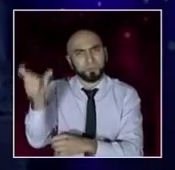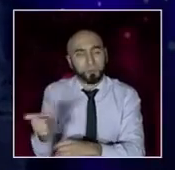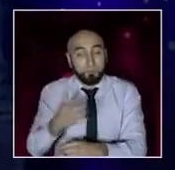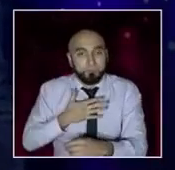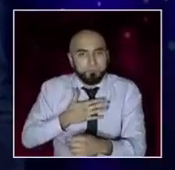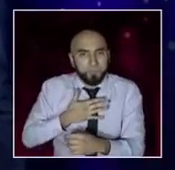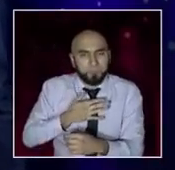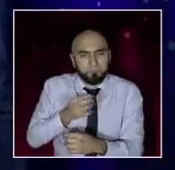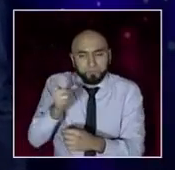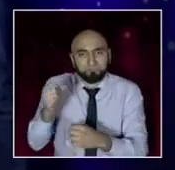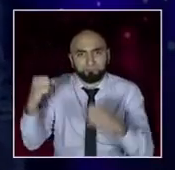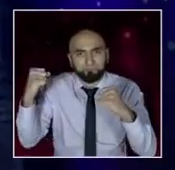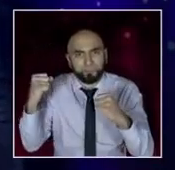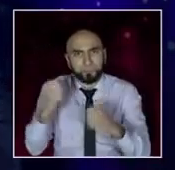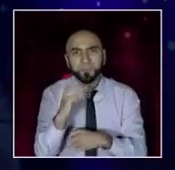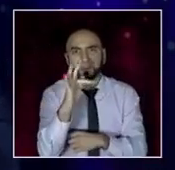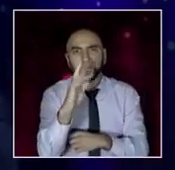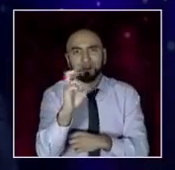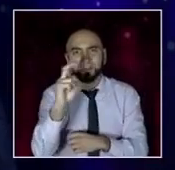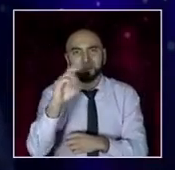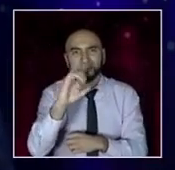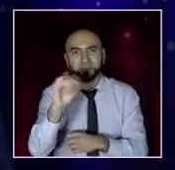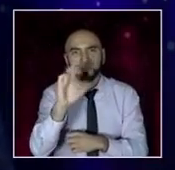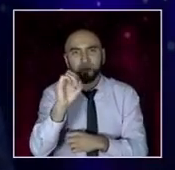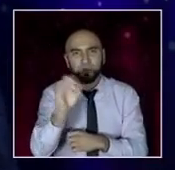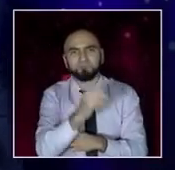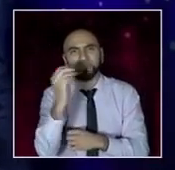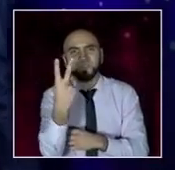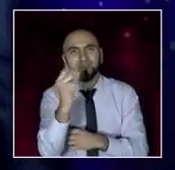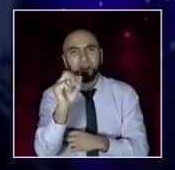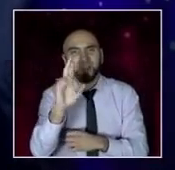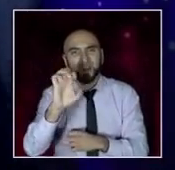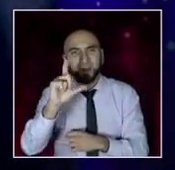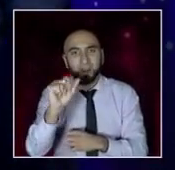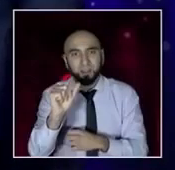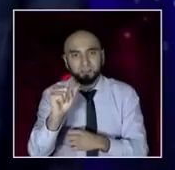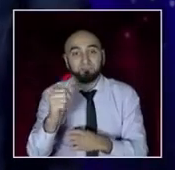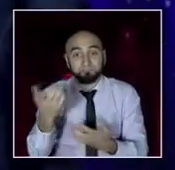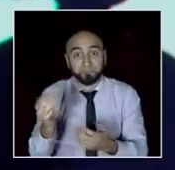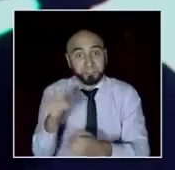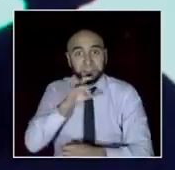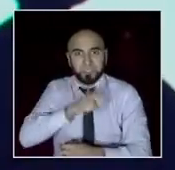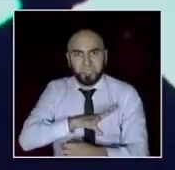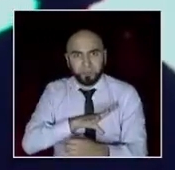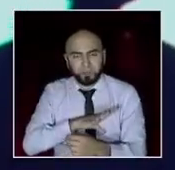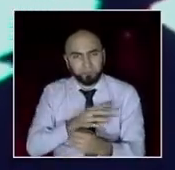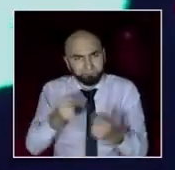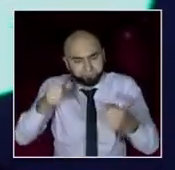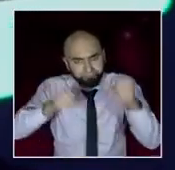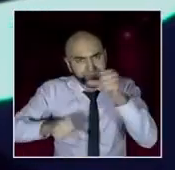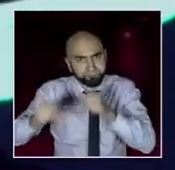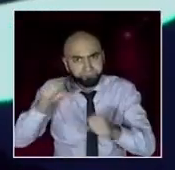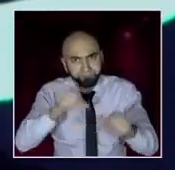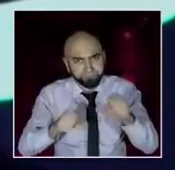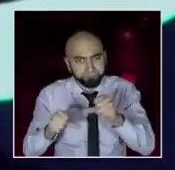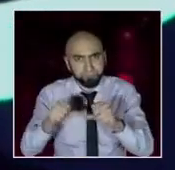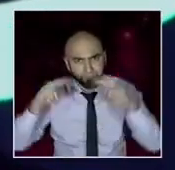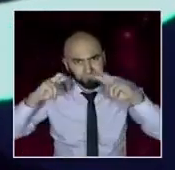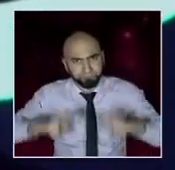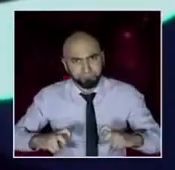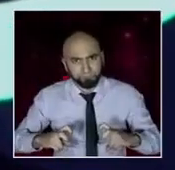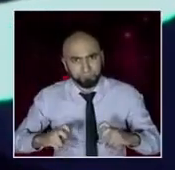héroes. Francisco Varela, neurocientífico chileno. Cuando estaba estudiando mi doctorado, Francisco Varela era pionero en